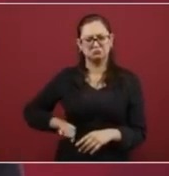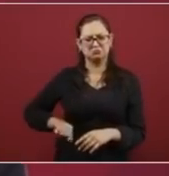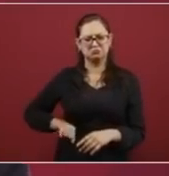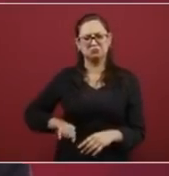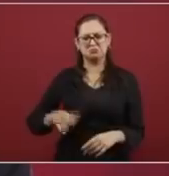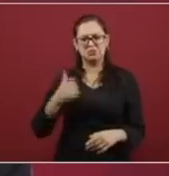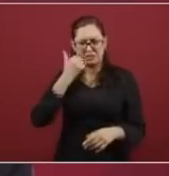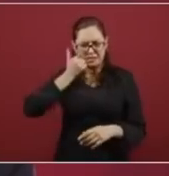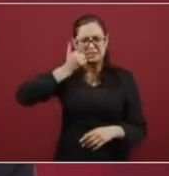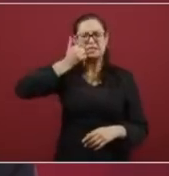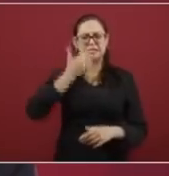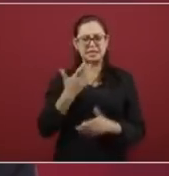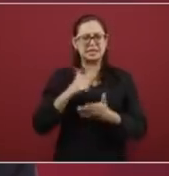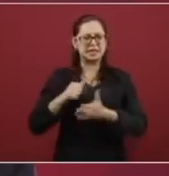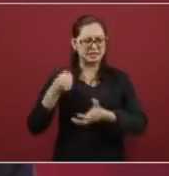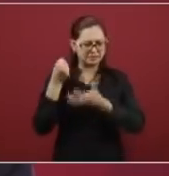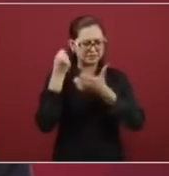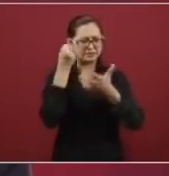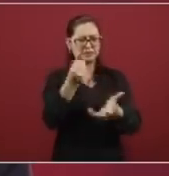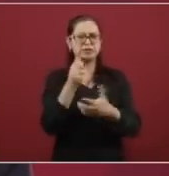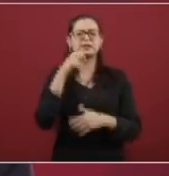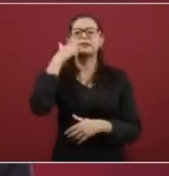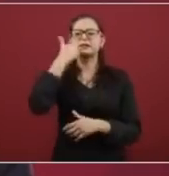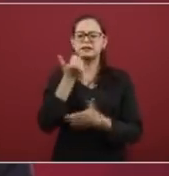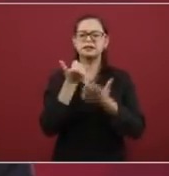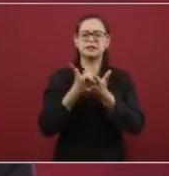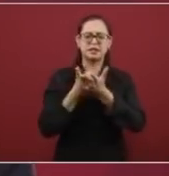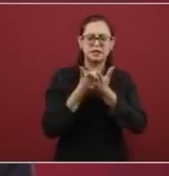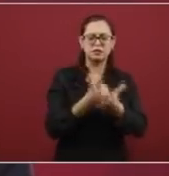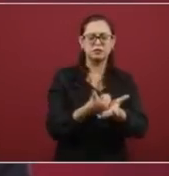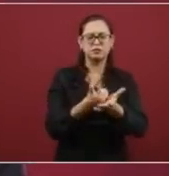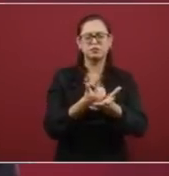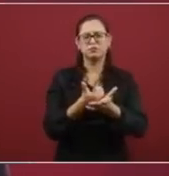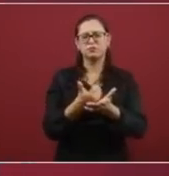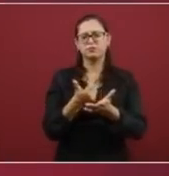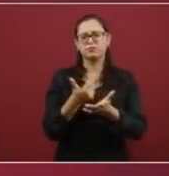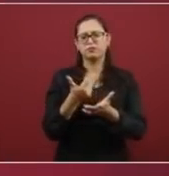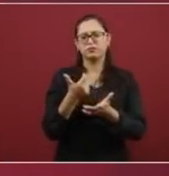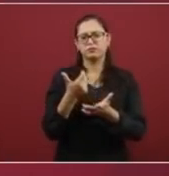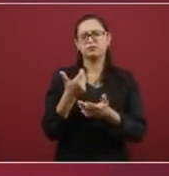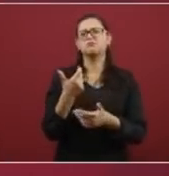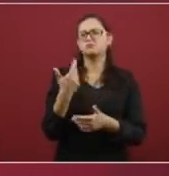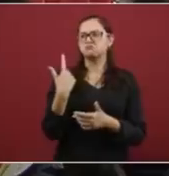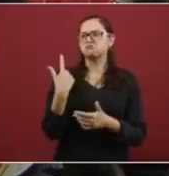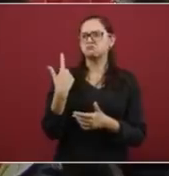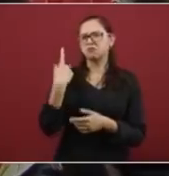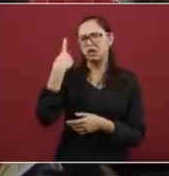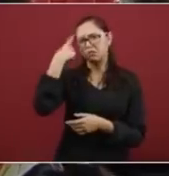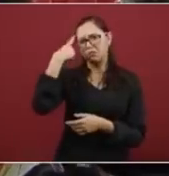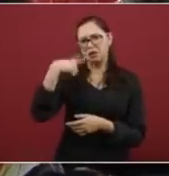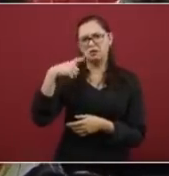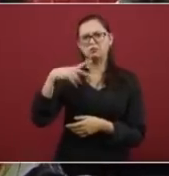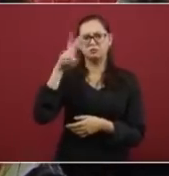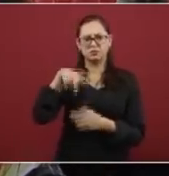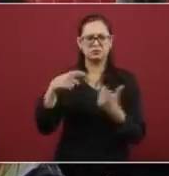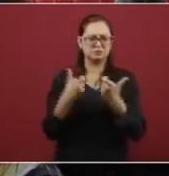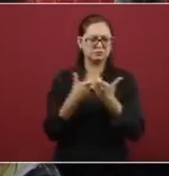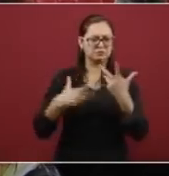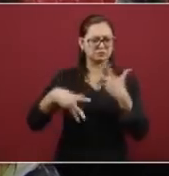invertir y en ayudar para que haya crecimiento de la